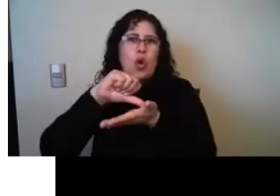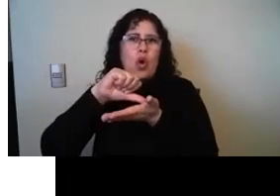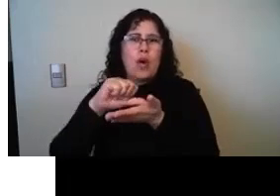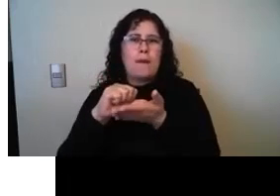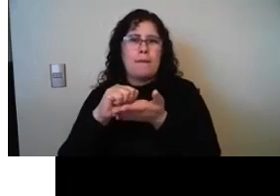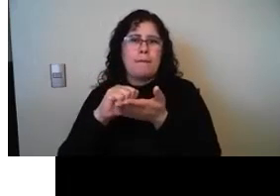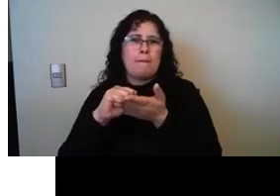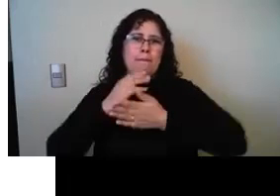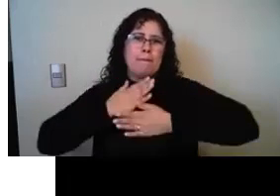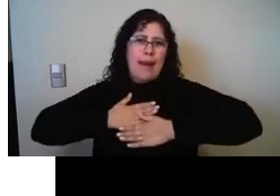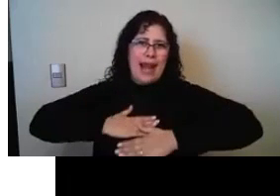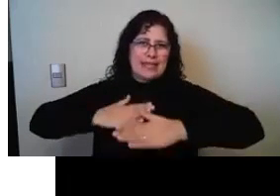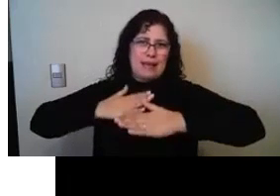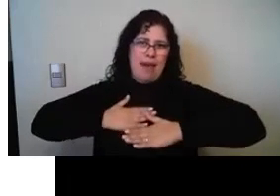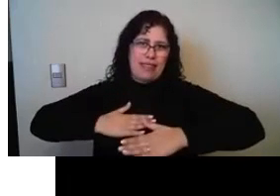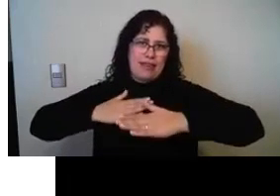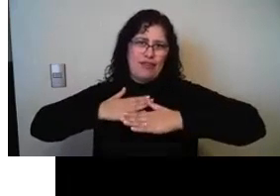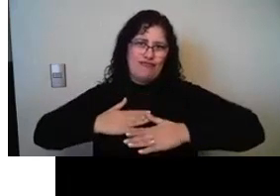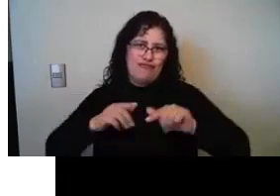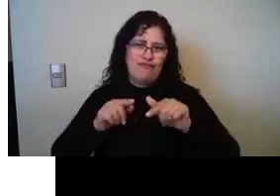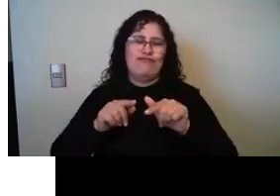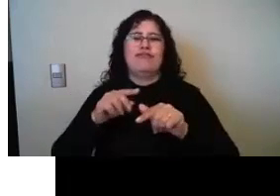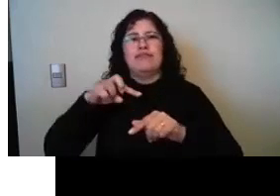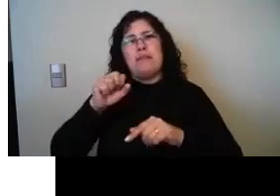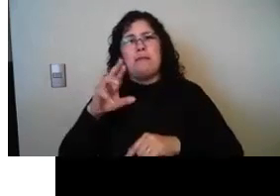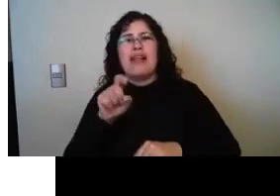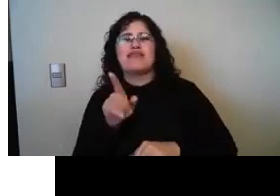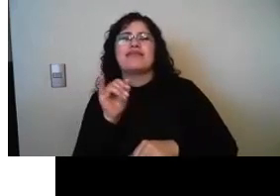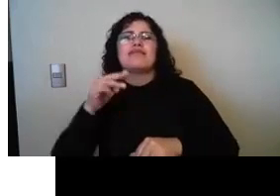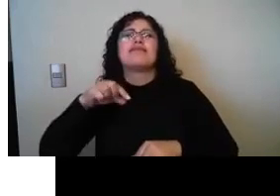parasimpáticos, ¿cierto?, asociados a los pares craneanos.